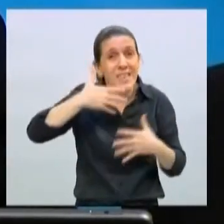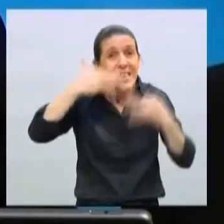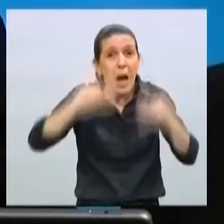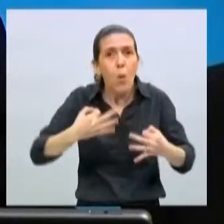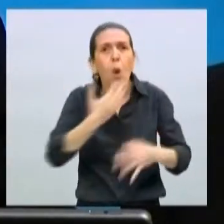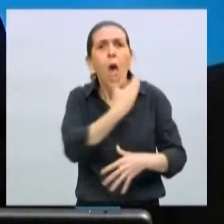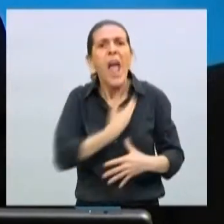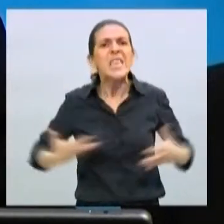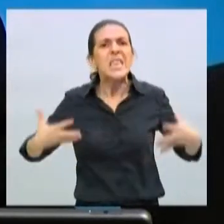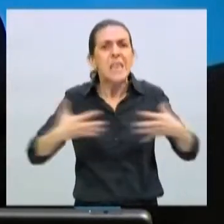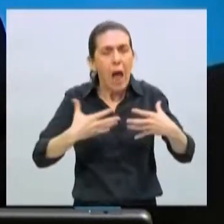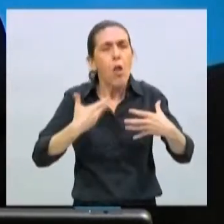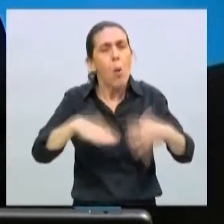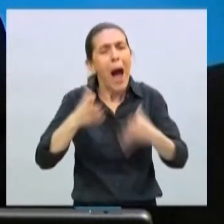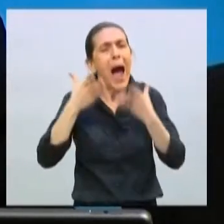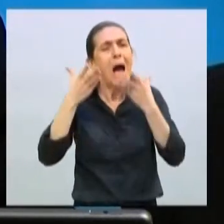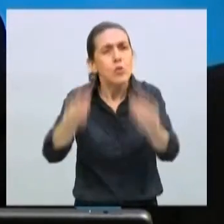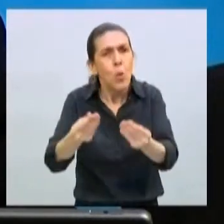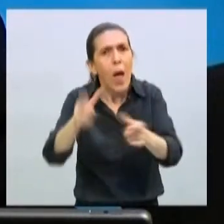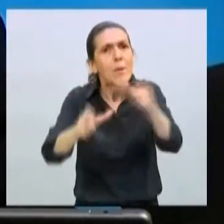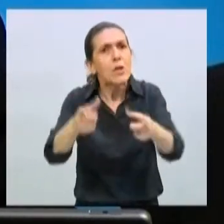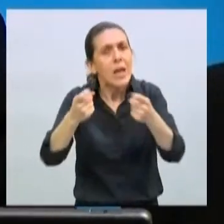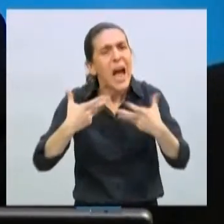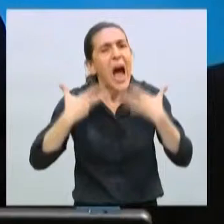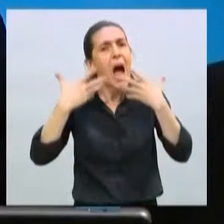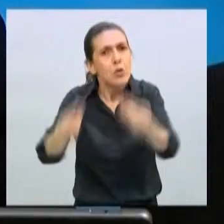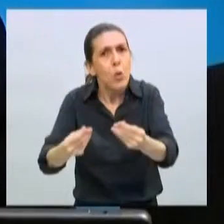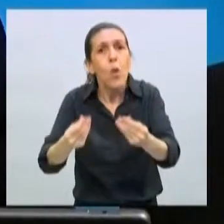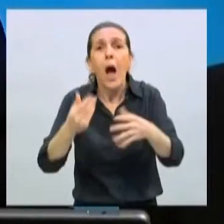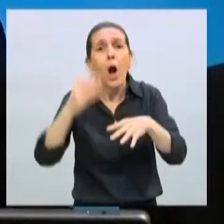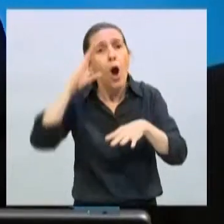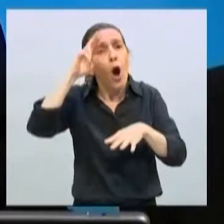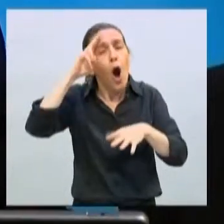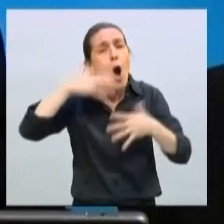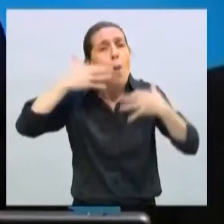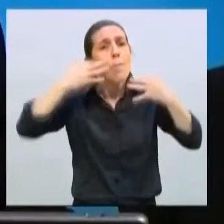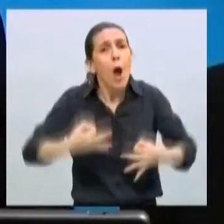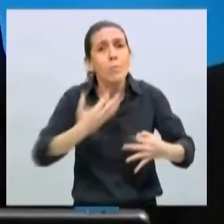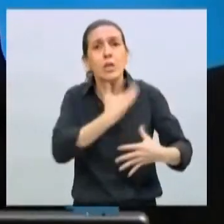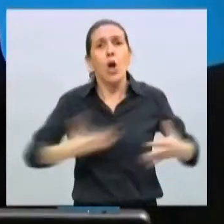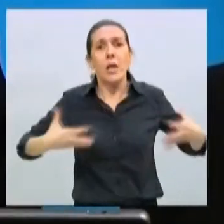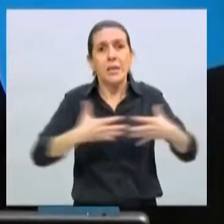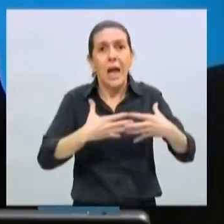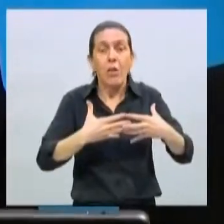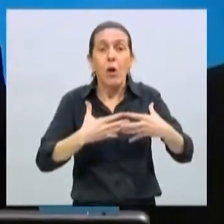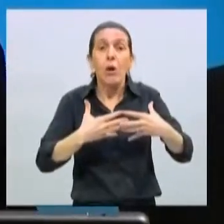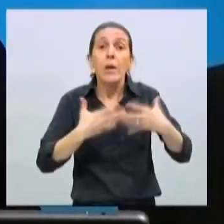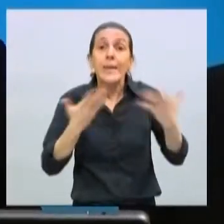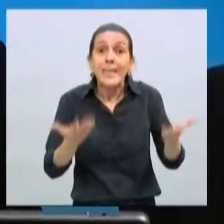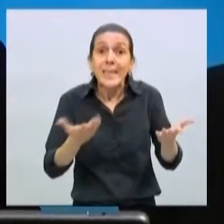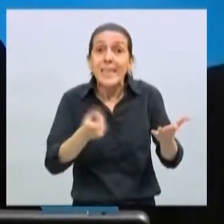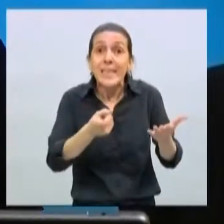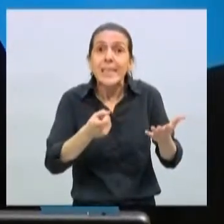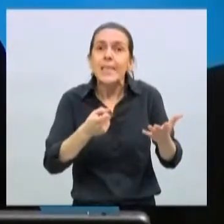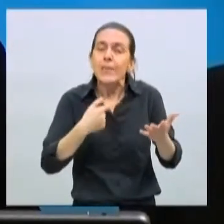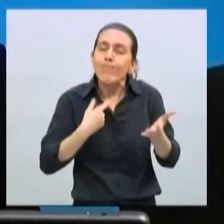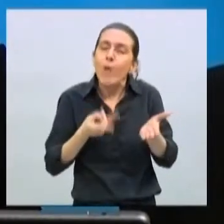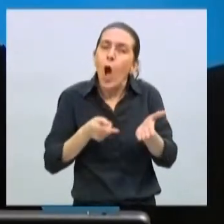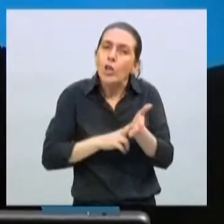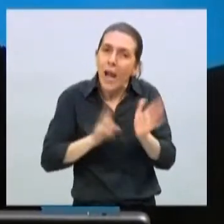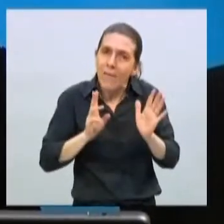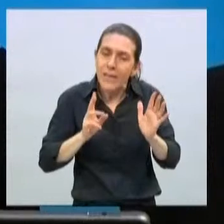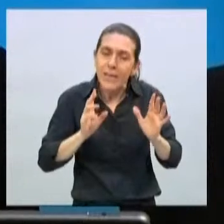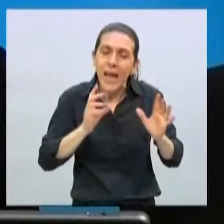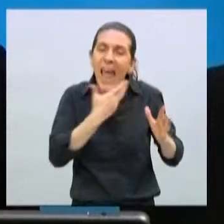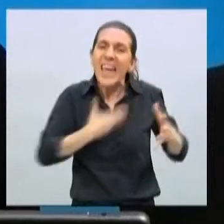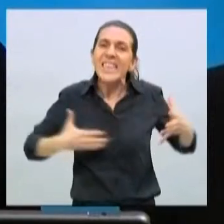para socorrerlos si lo necesitan. Porque ese es el compromiso que tenemos como Estado. Y que esto yo vuelvo a insistir, no lo hace solo el